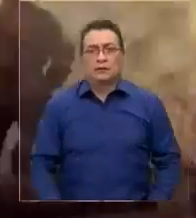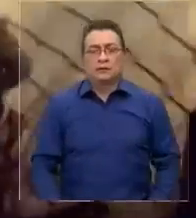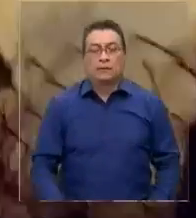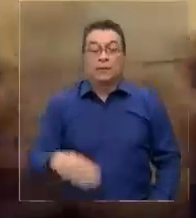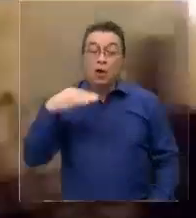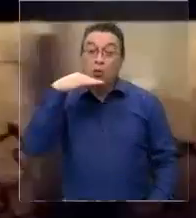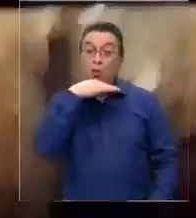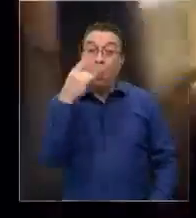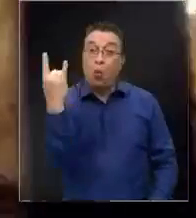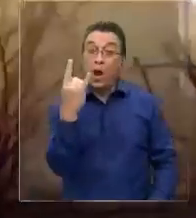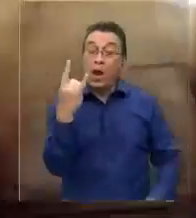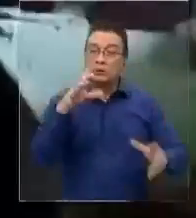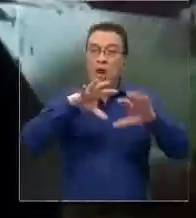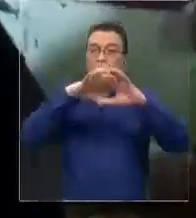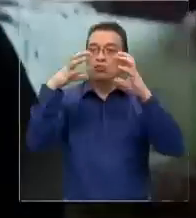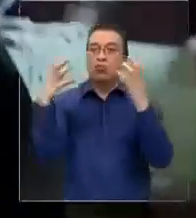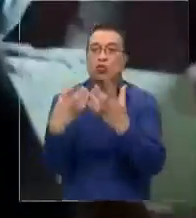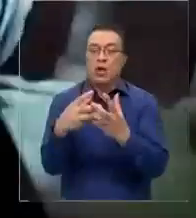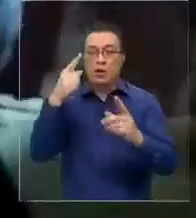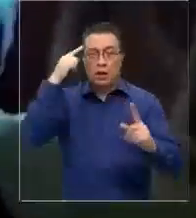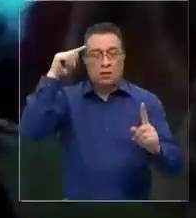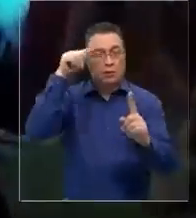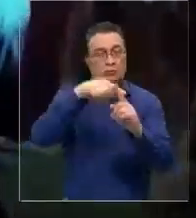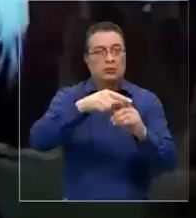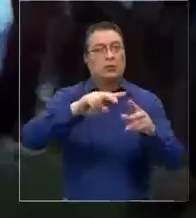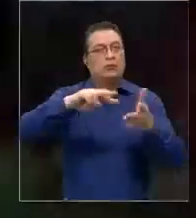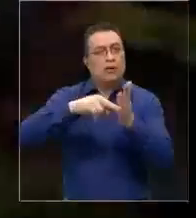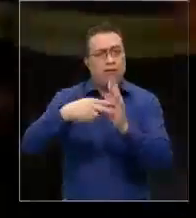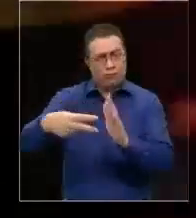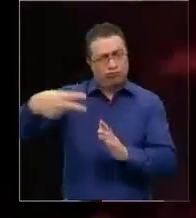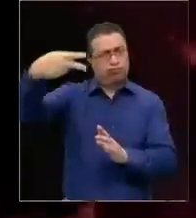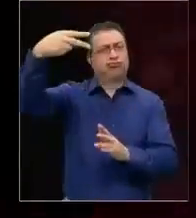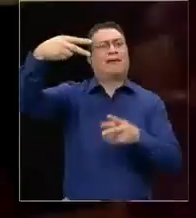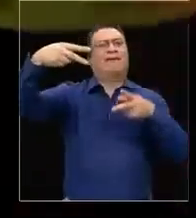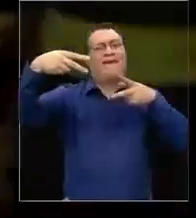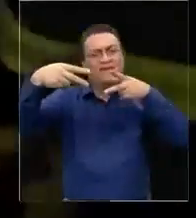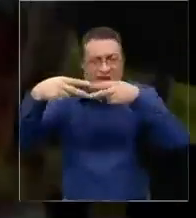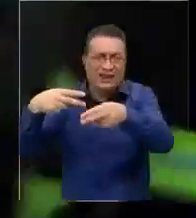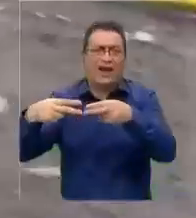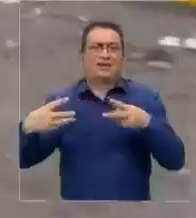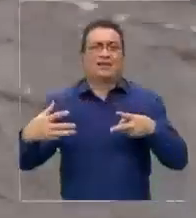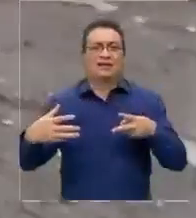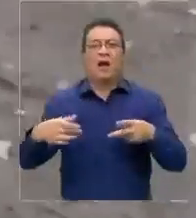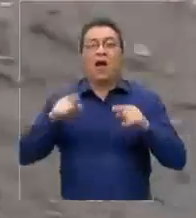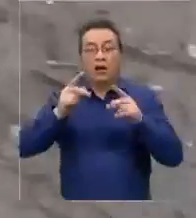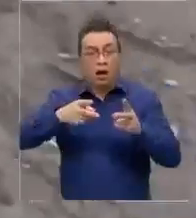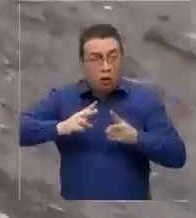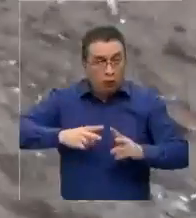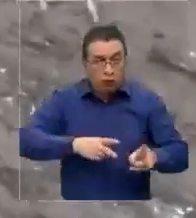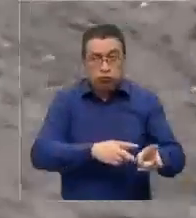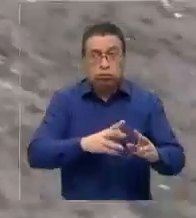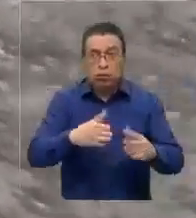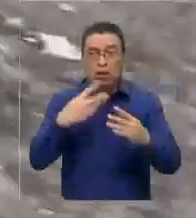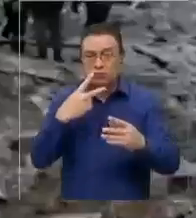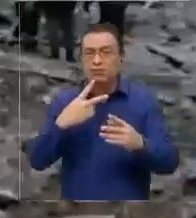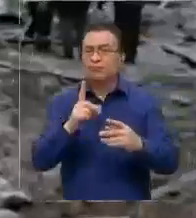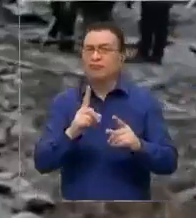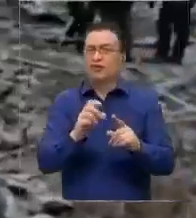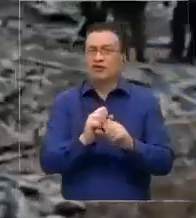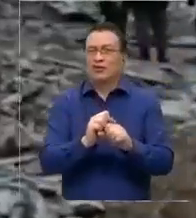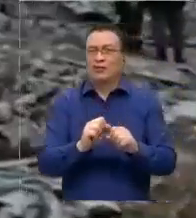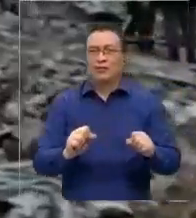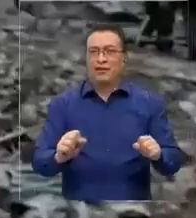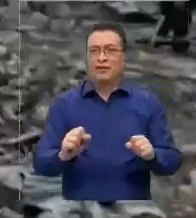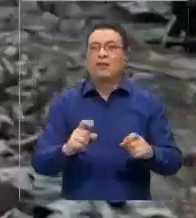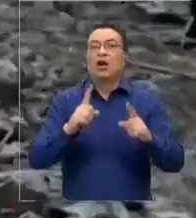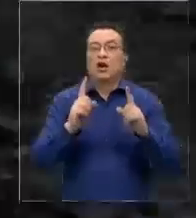La urgencia mundial se ha centrado en desescalar el conflicto. Pero el cese al fuego se ve lejano. De todas